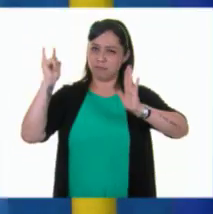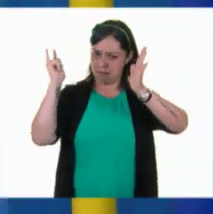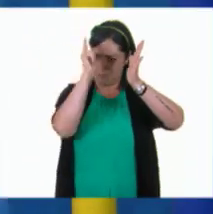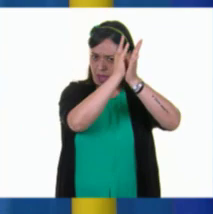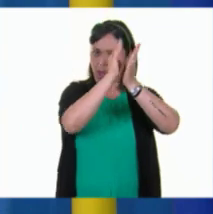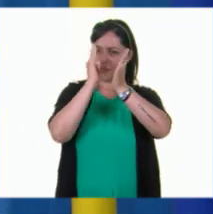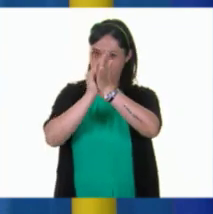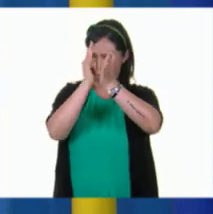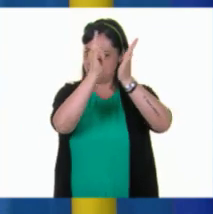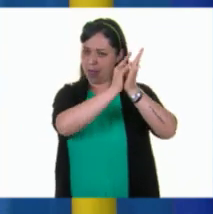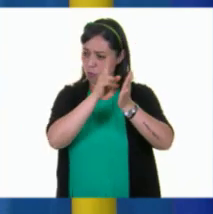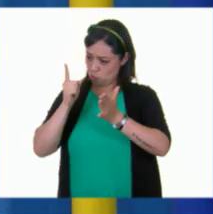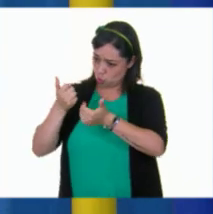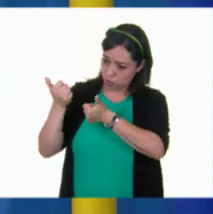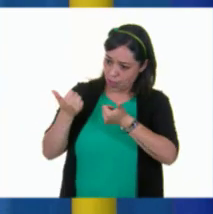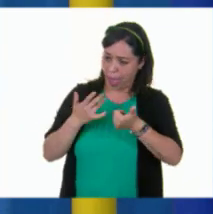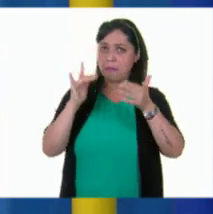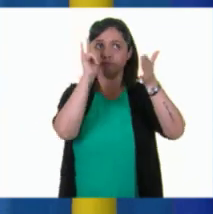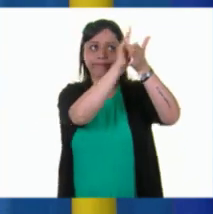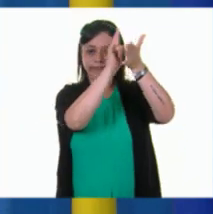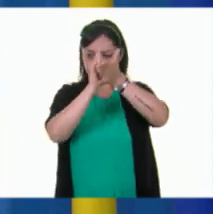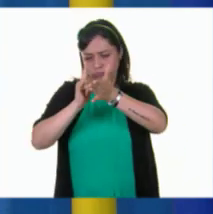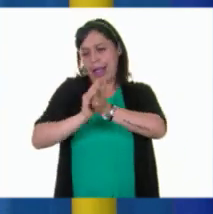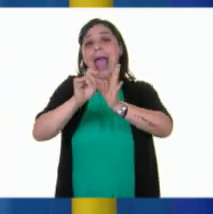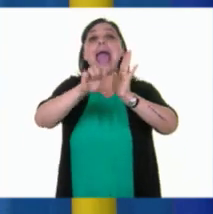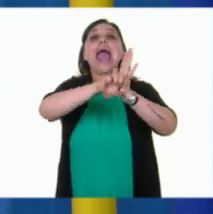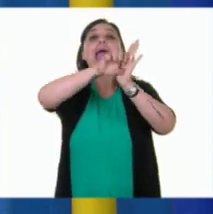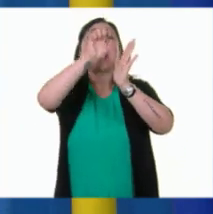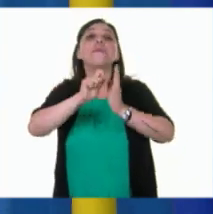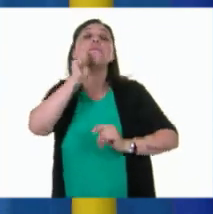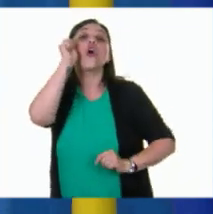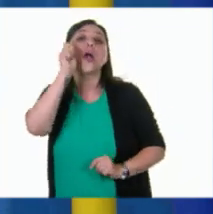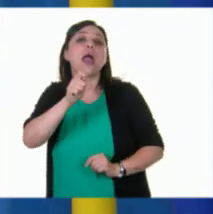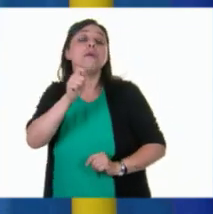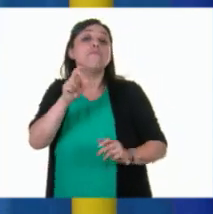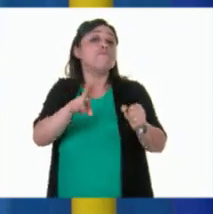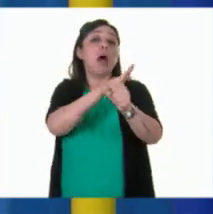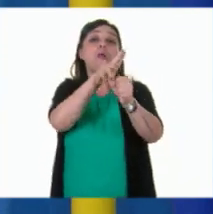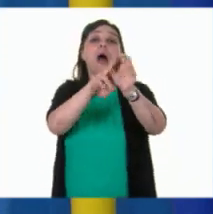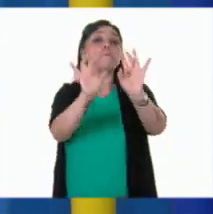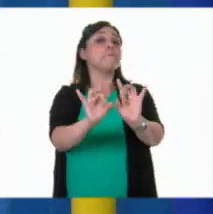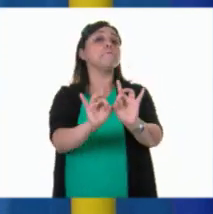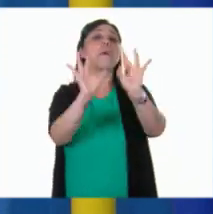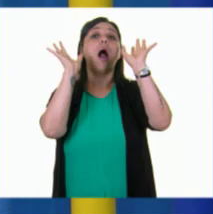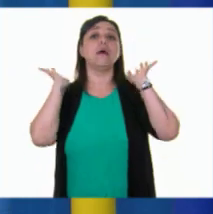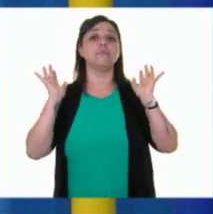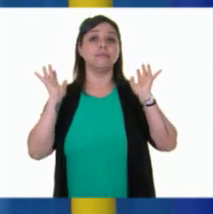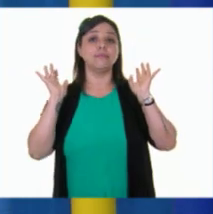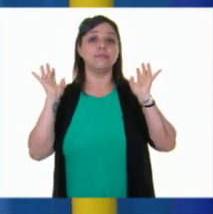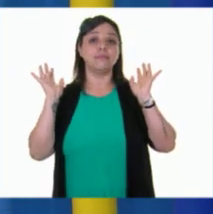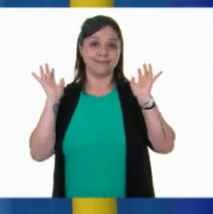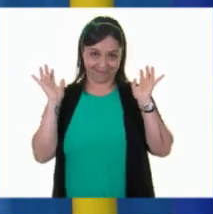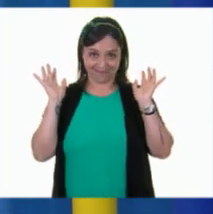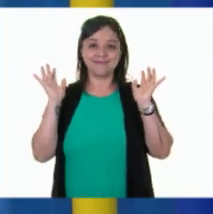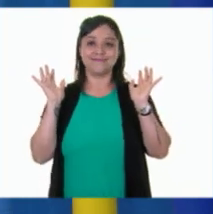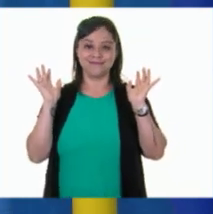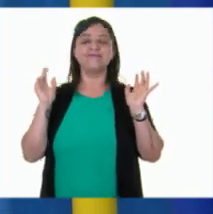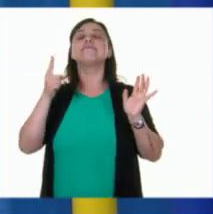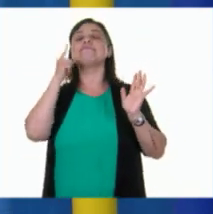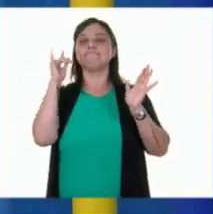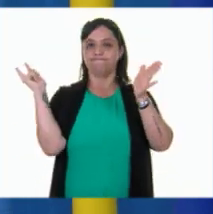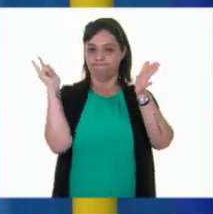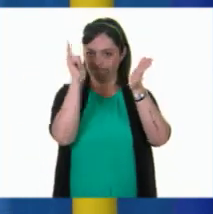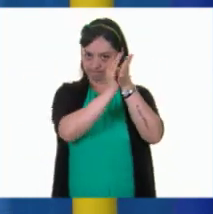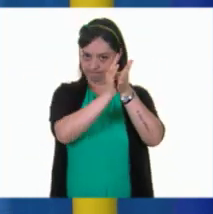que trajiste en el pizarrón? Sí. Como ejemplos de fenómenos naturales. ¿Me ayudas, Larisa? ¿Las vamos Claro que pegando sí, juntas? maestra. Entonces vamos a irlas